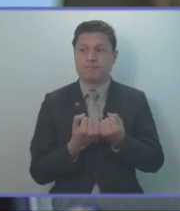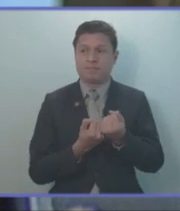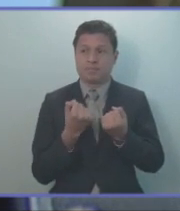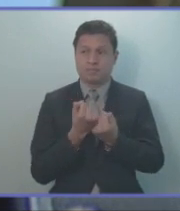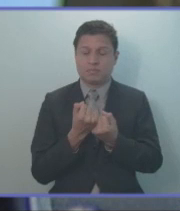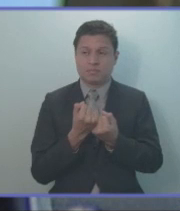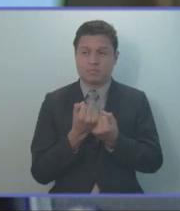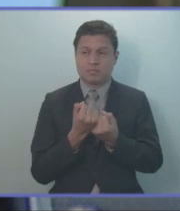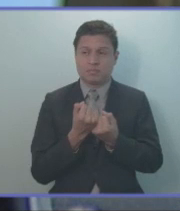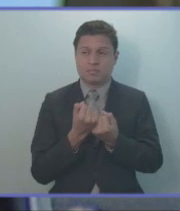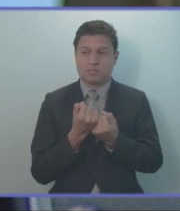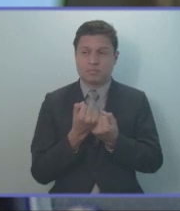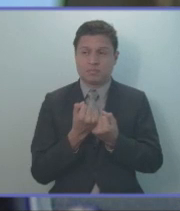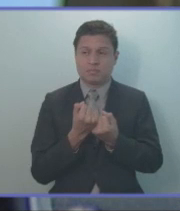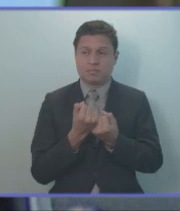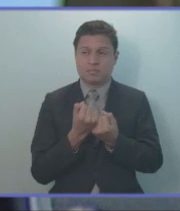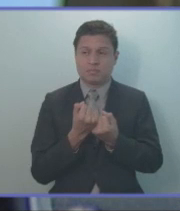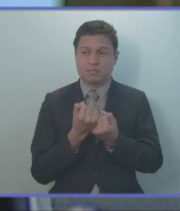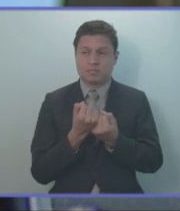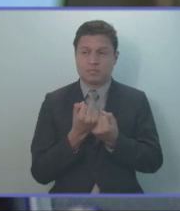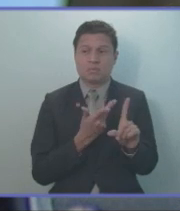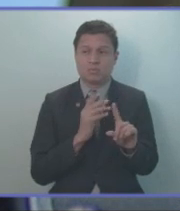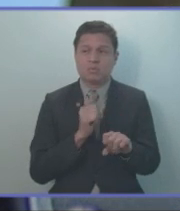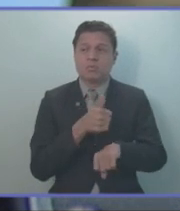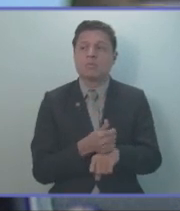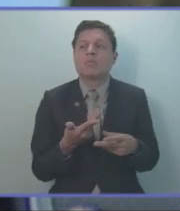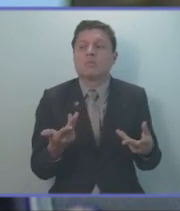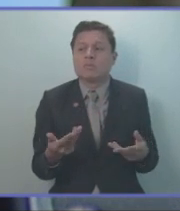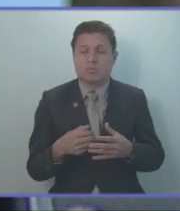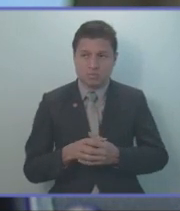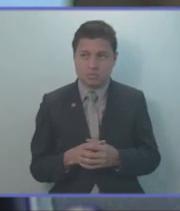conflagración nuclear, con énfasis